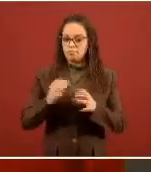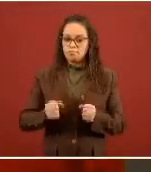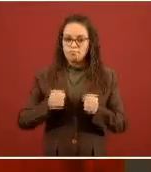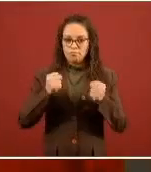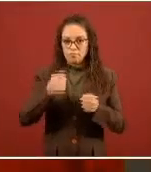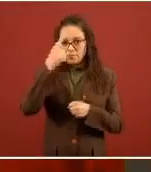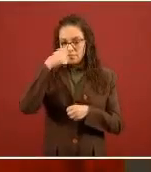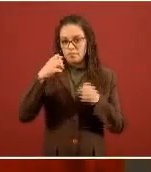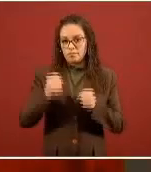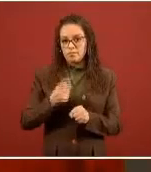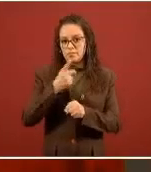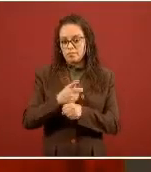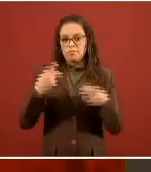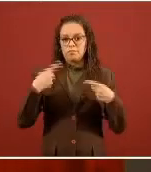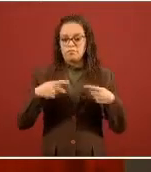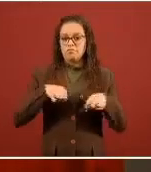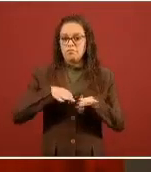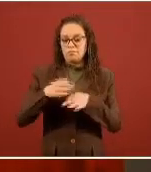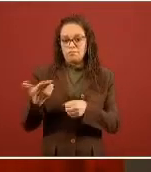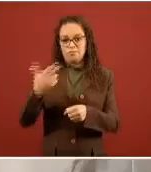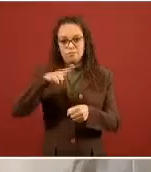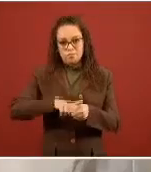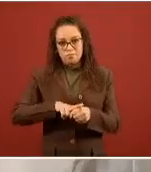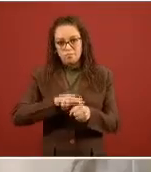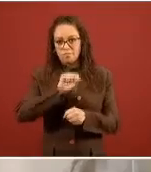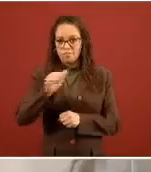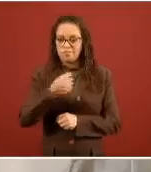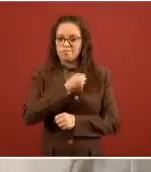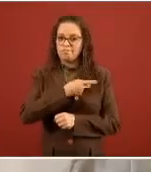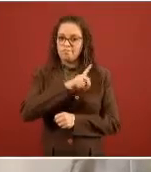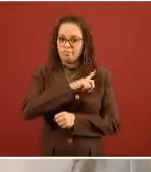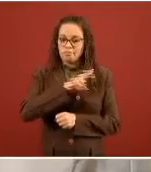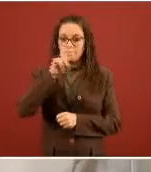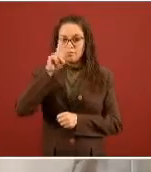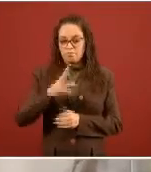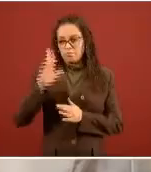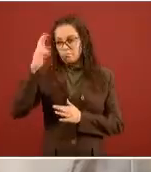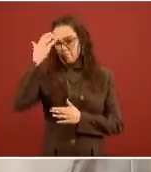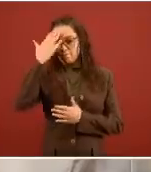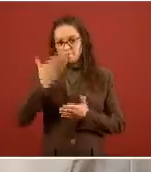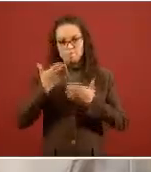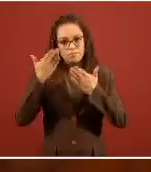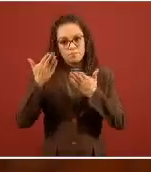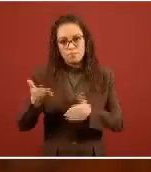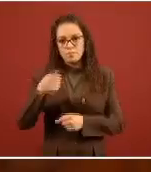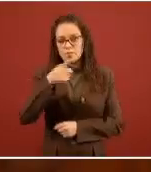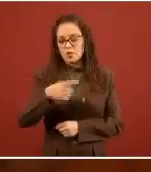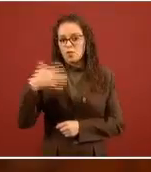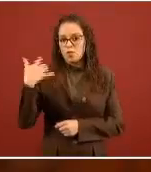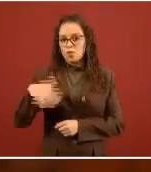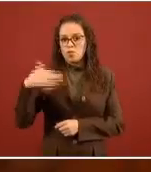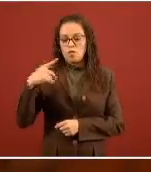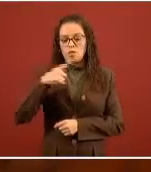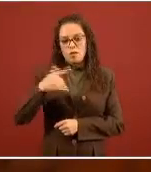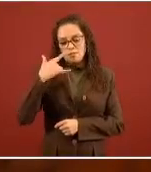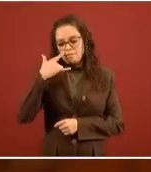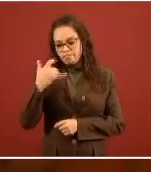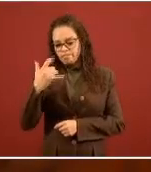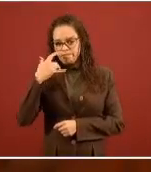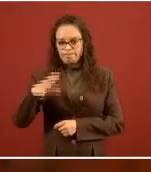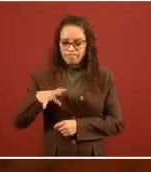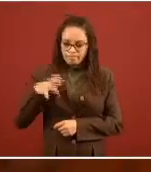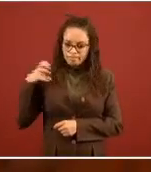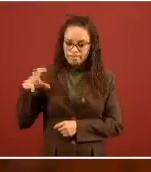nuestros trabajadores. Reconocemos su esfuerzo, reconocemos la valentía de estos héroes de la